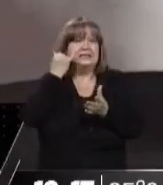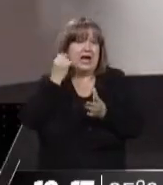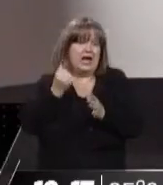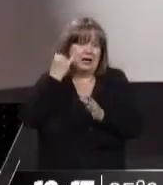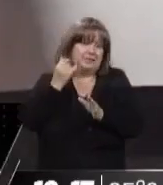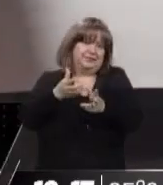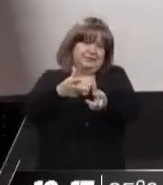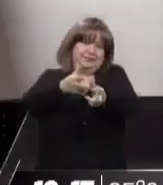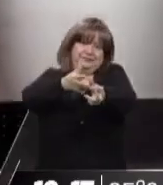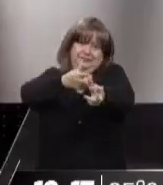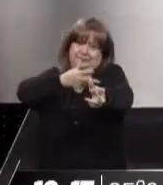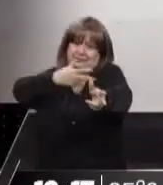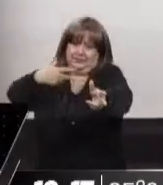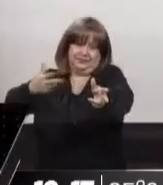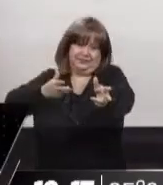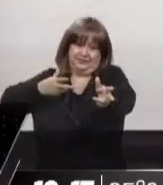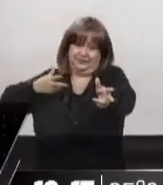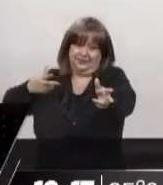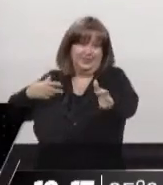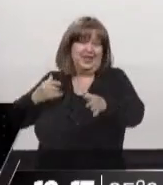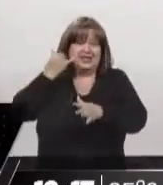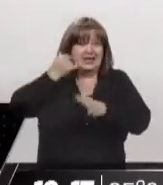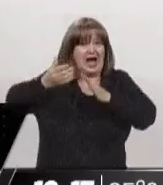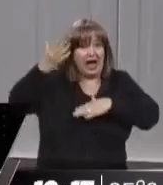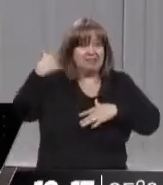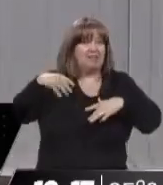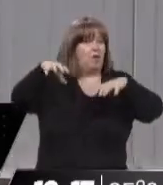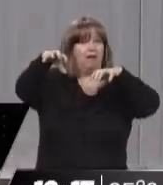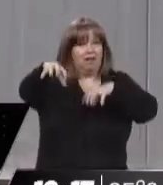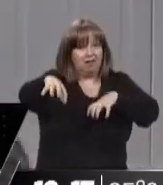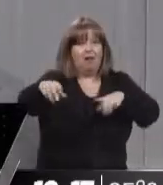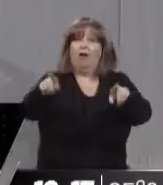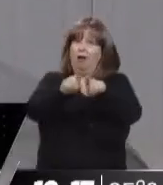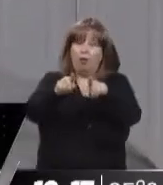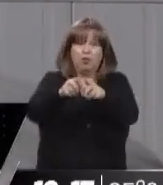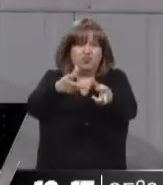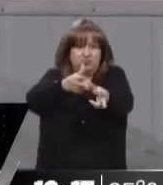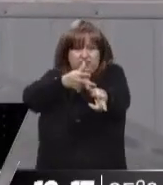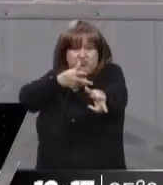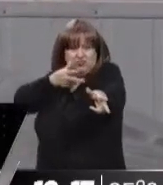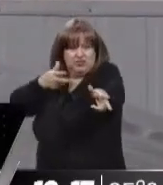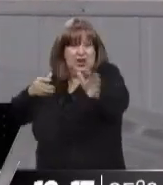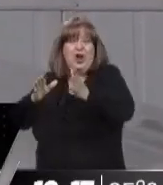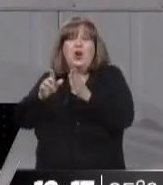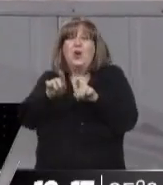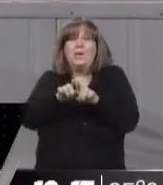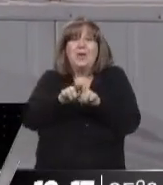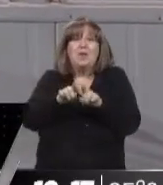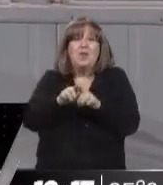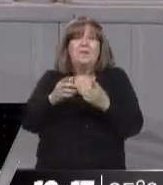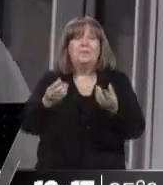de larguísimas colas cuando igual estaba unificado, digo. Sí, también, esto, por supuesto. El sistema vuelve a ser como era antes uh-huh. de la